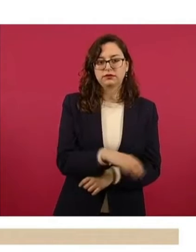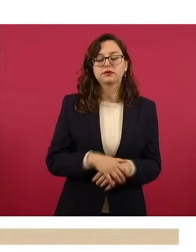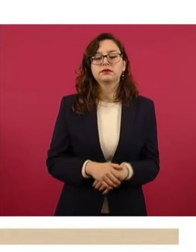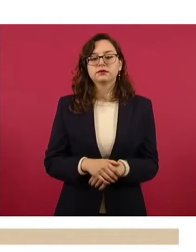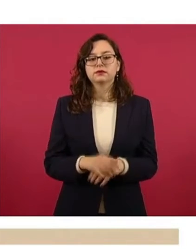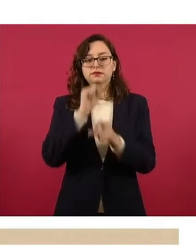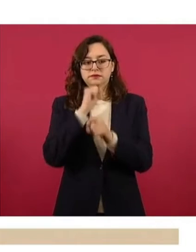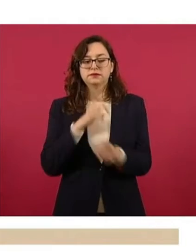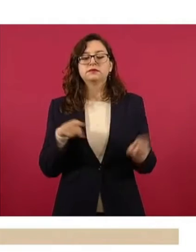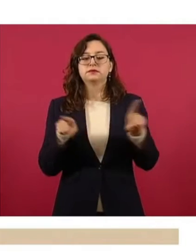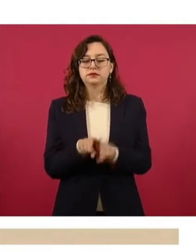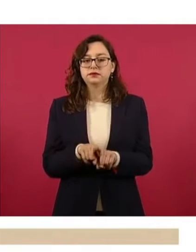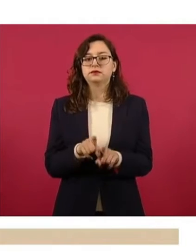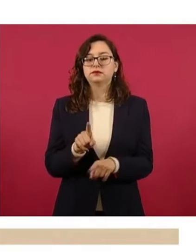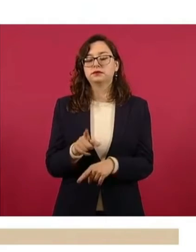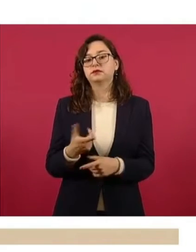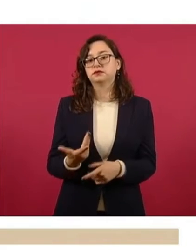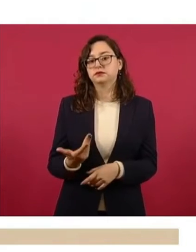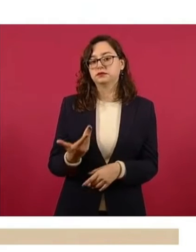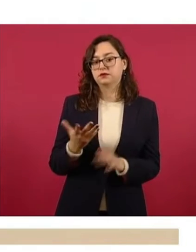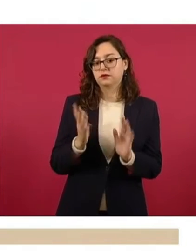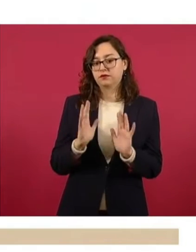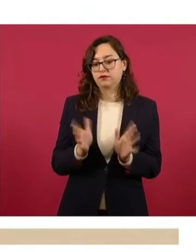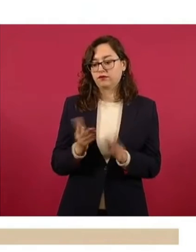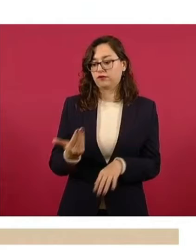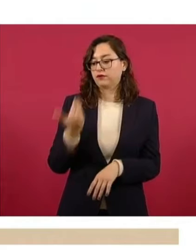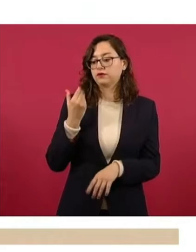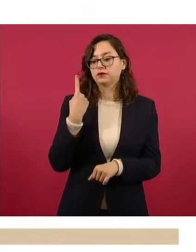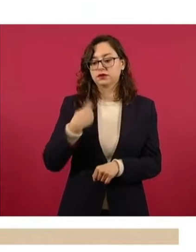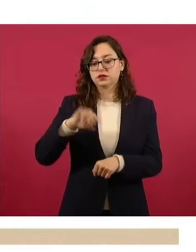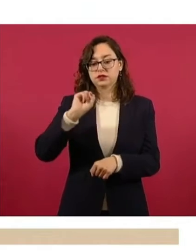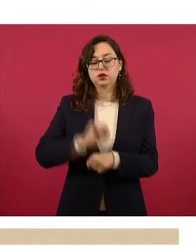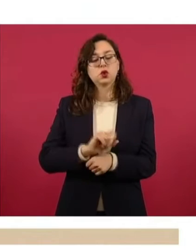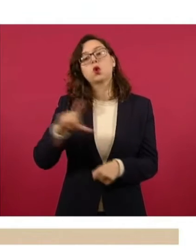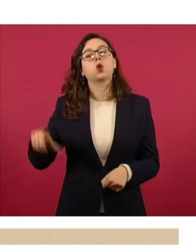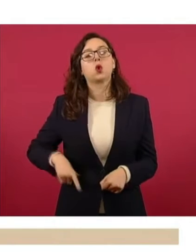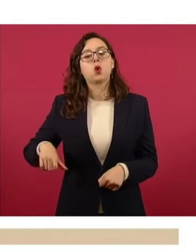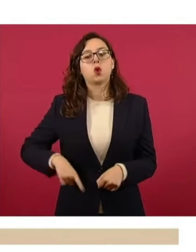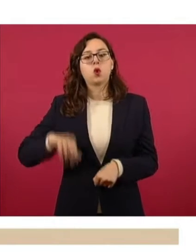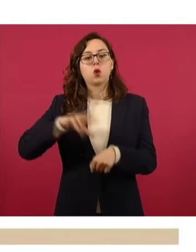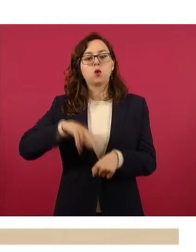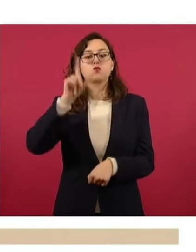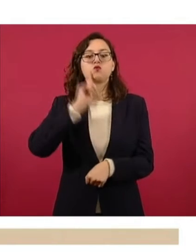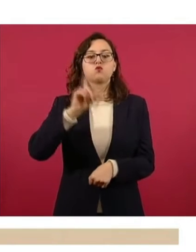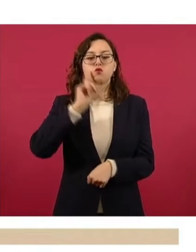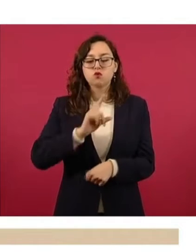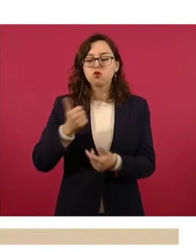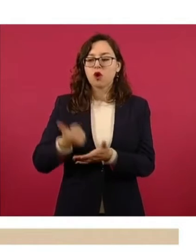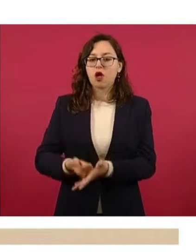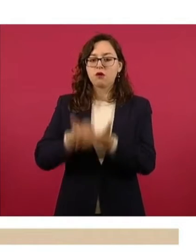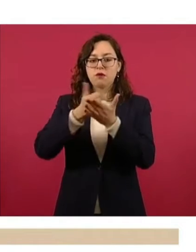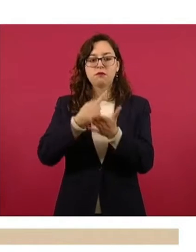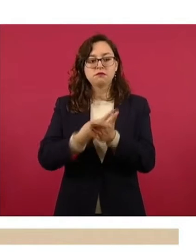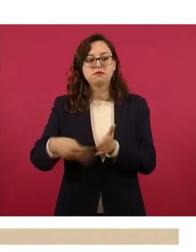1,050 personas. La semana pasada estuvimos con la gobernadora Lorena Cuellar justo en un proceso de entrega de estas